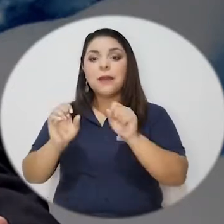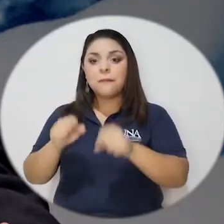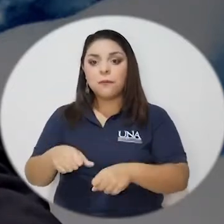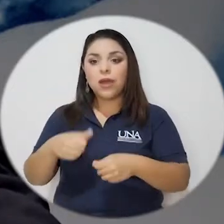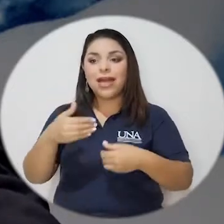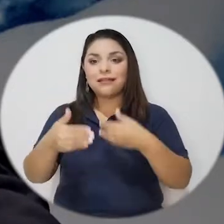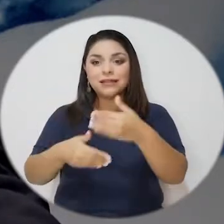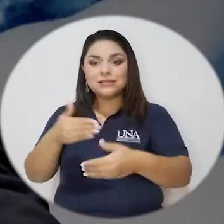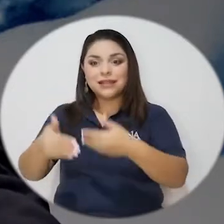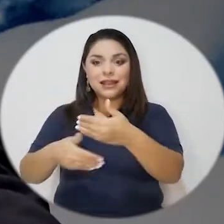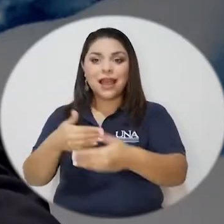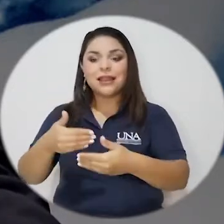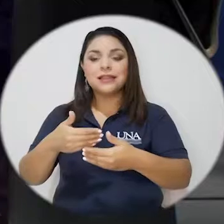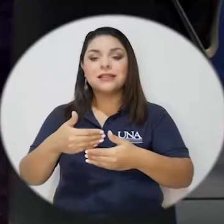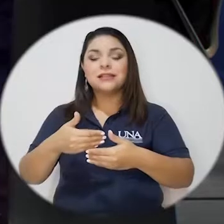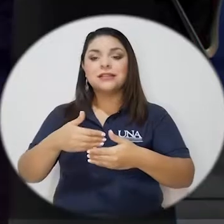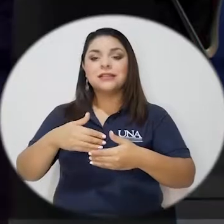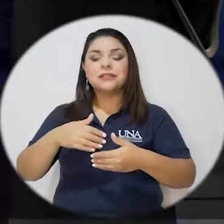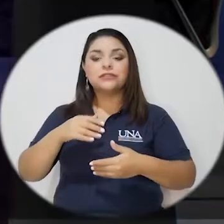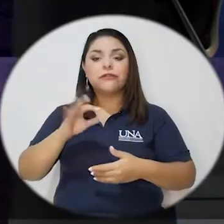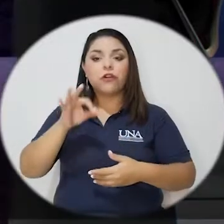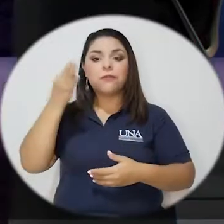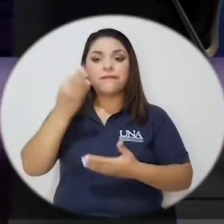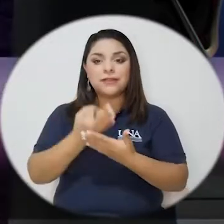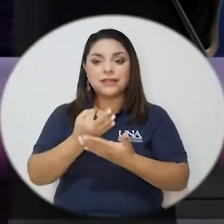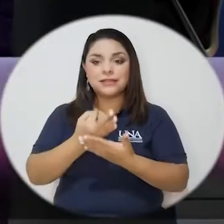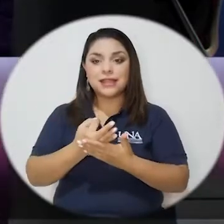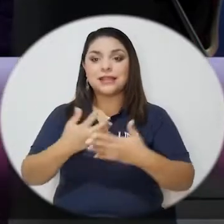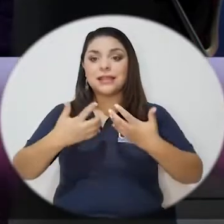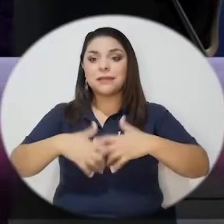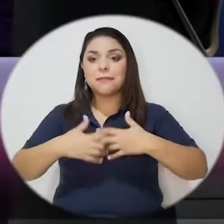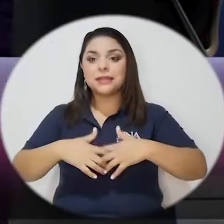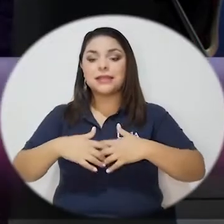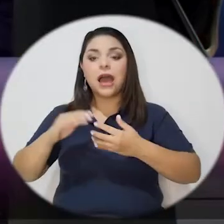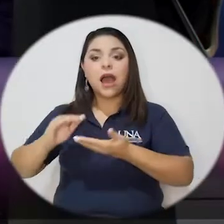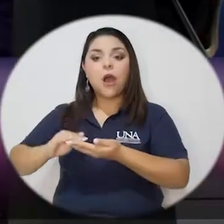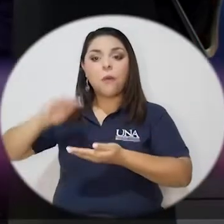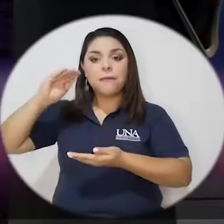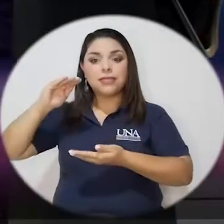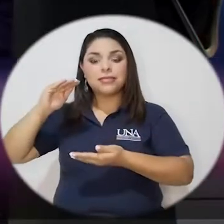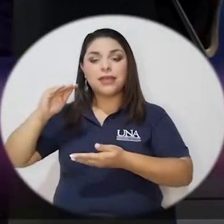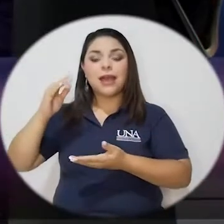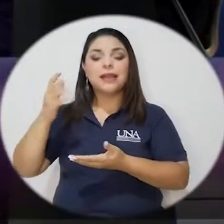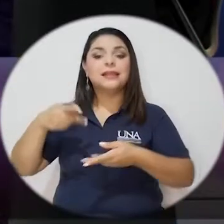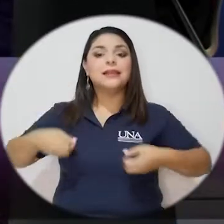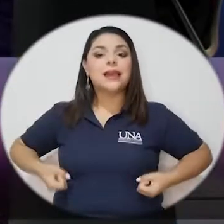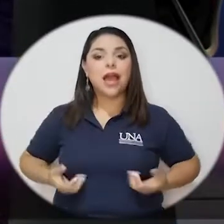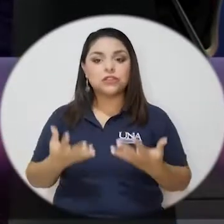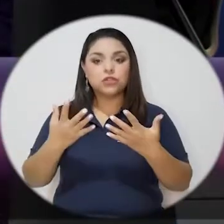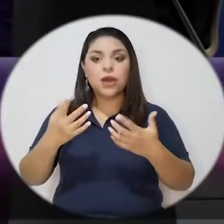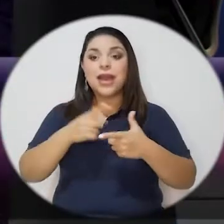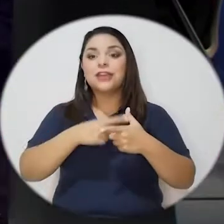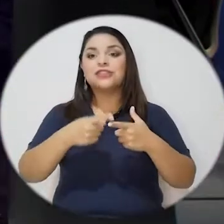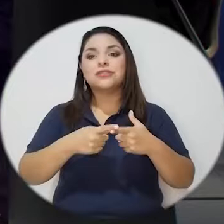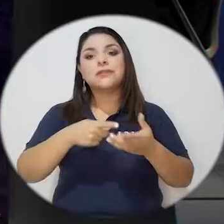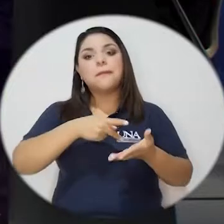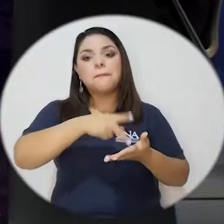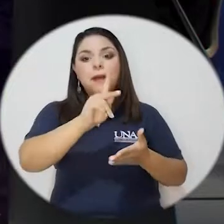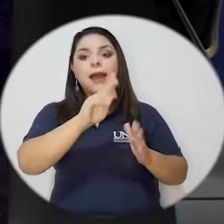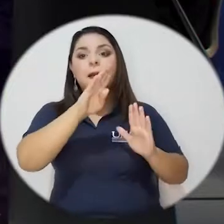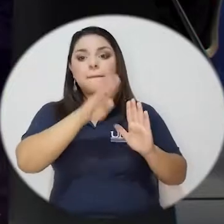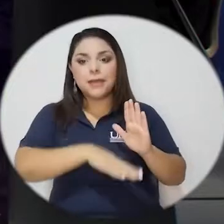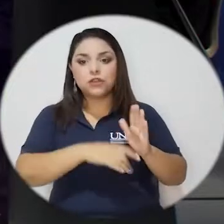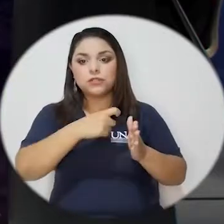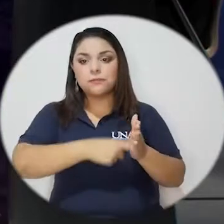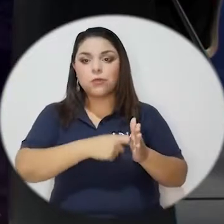en los estados financieros de las empresas, aumenta el gasto. Eso haría que pague menos impuestos y le genera recursos